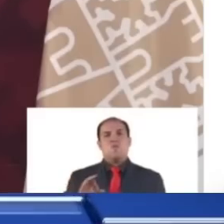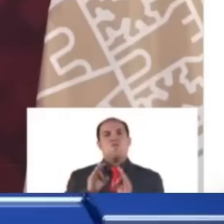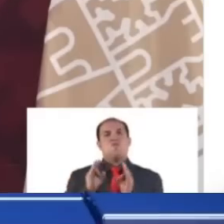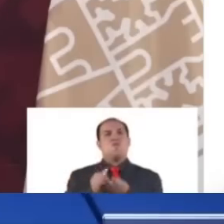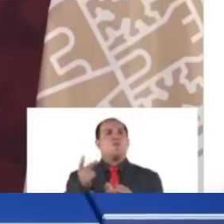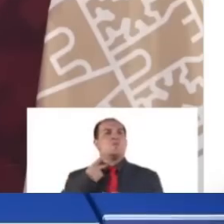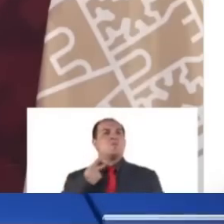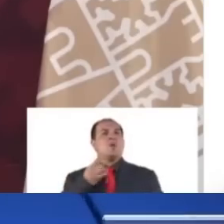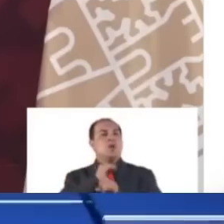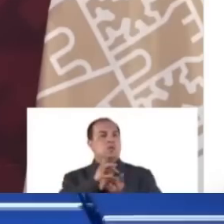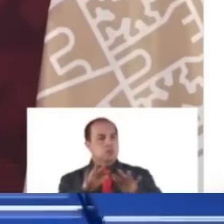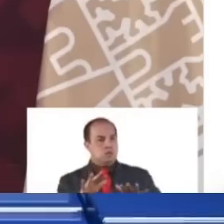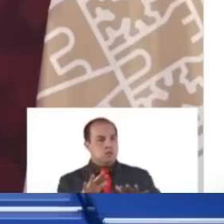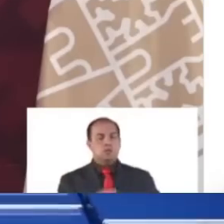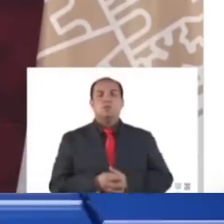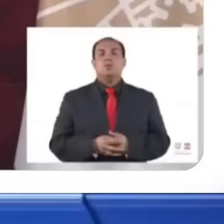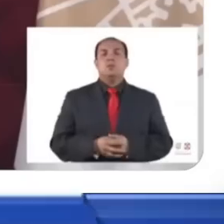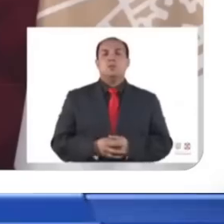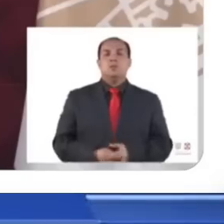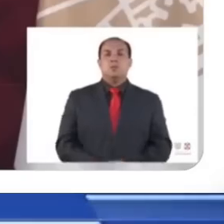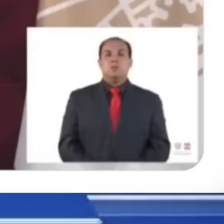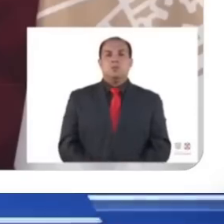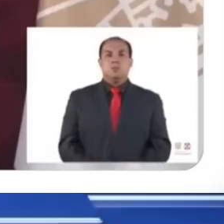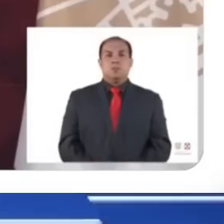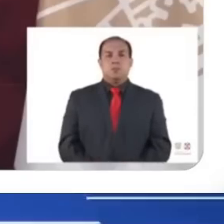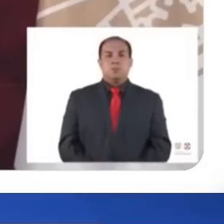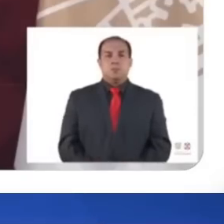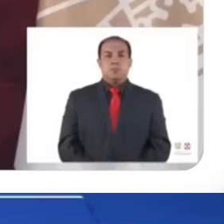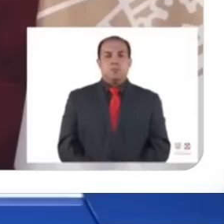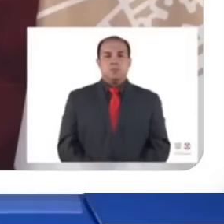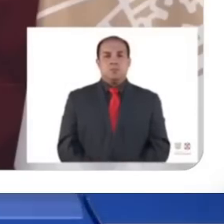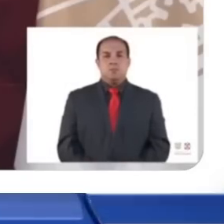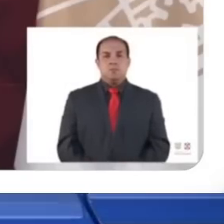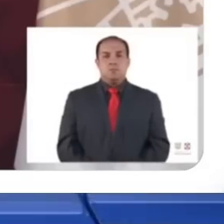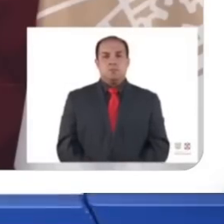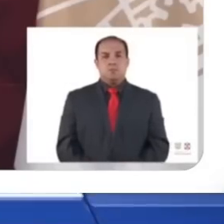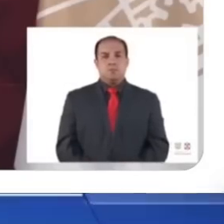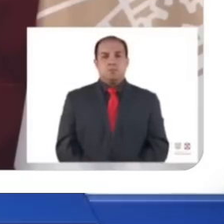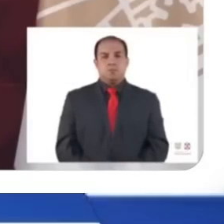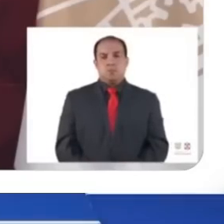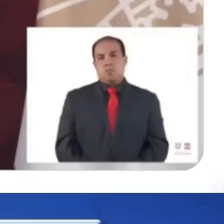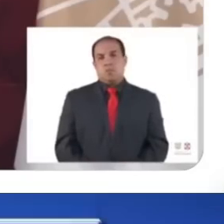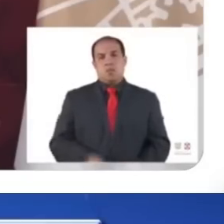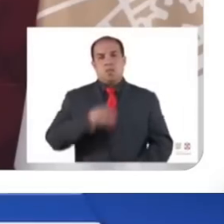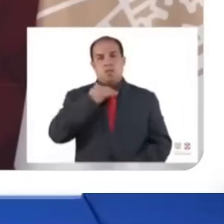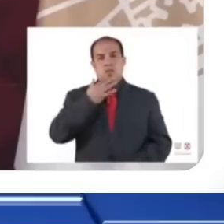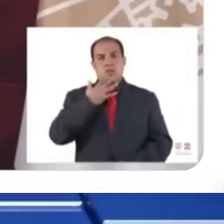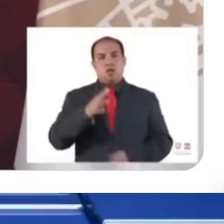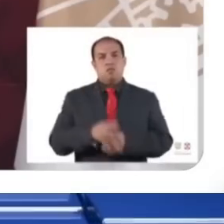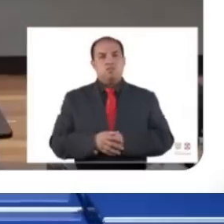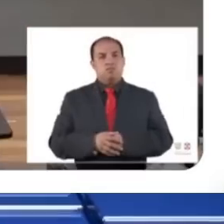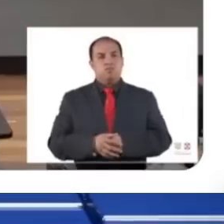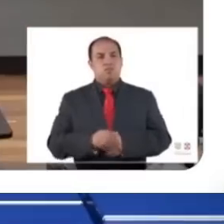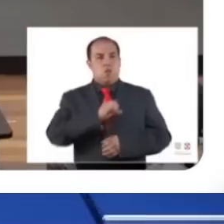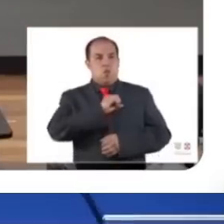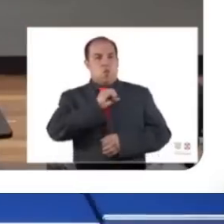hacer política. Ya se cansó de todo esto, del tema de Sandra Cuevas, del tema del metro de la Ciudad de México y de